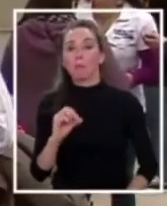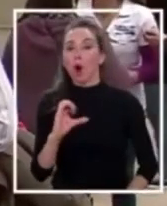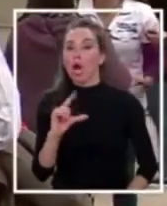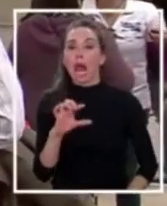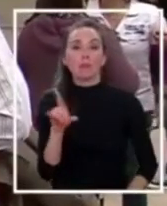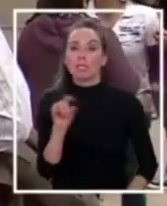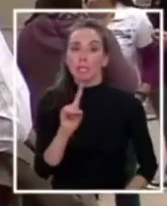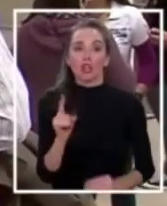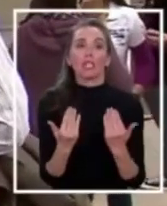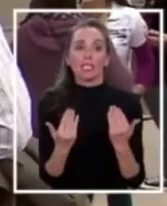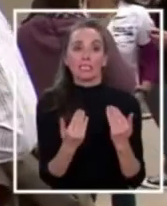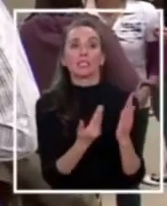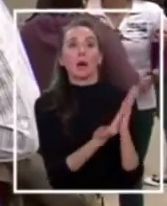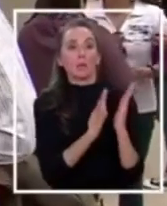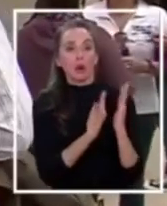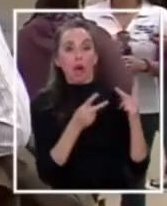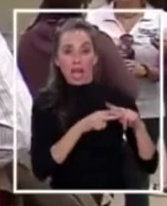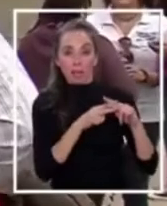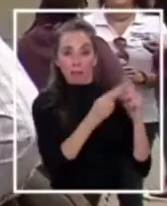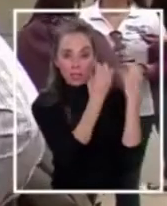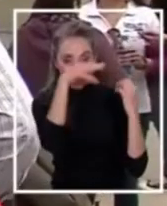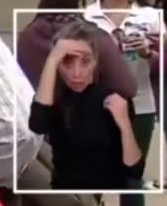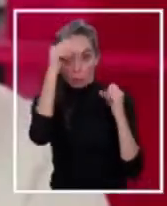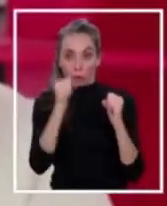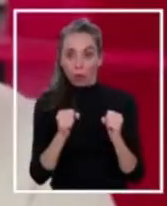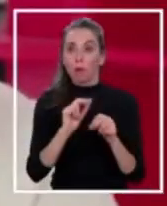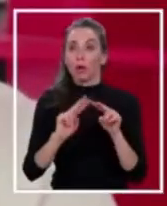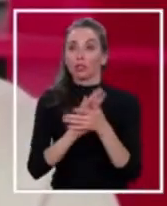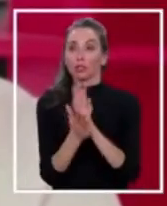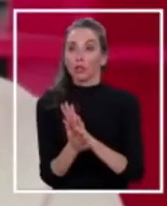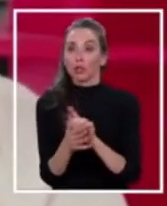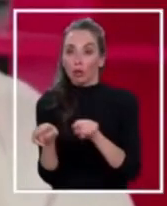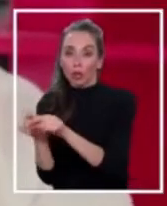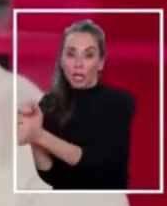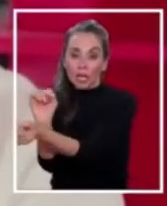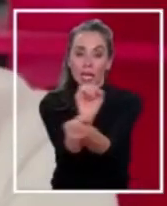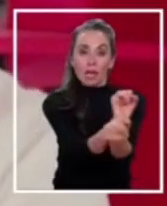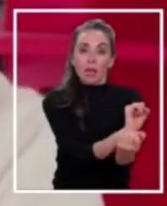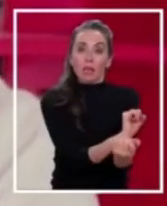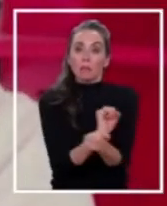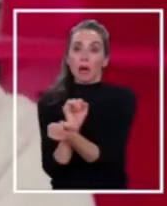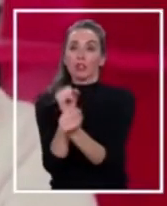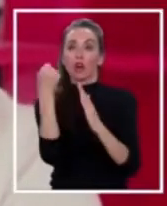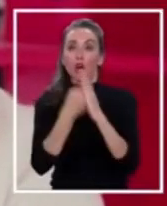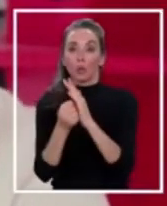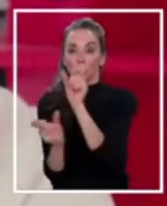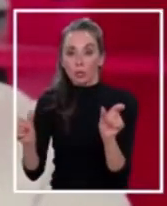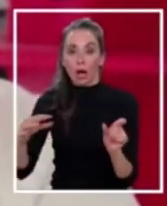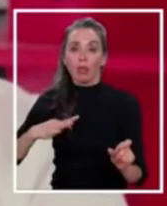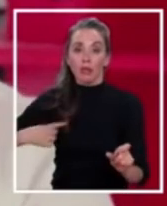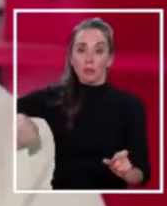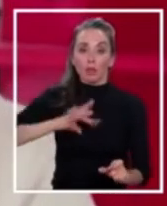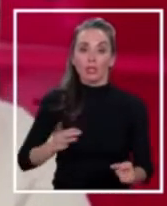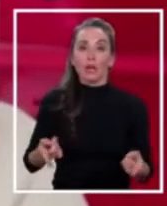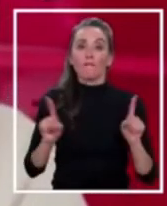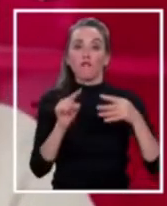la herramienta y la capacitación adecuada, pero lo podemos hacer todo. Nos hermanamos en la lucha del pueblo de Chile por